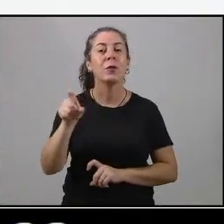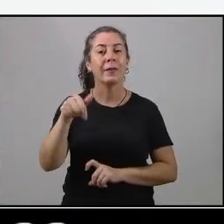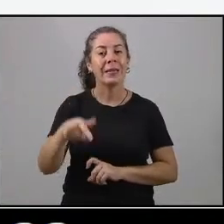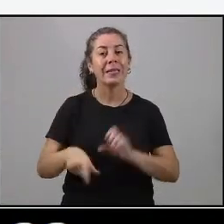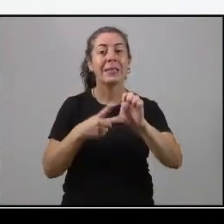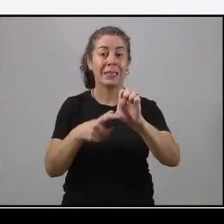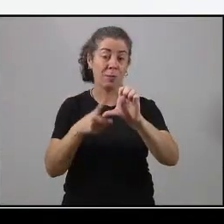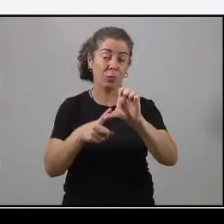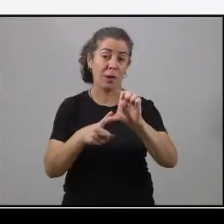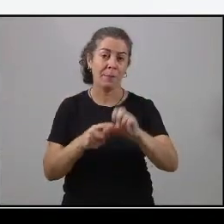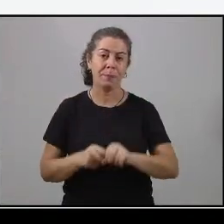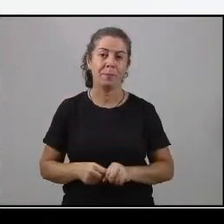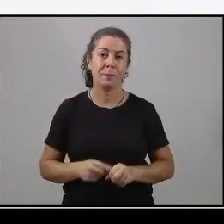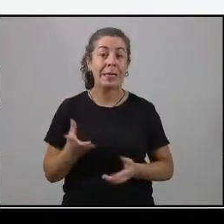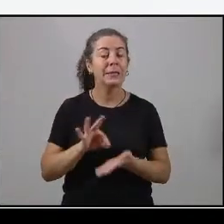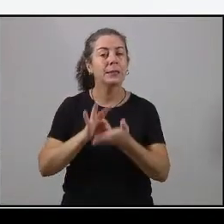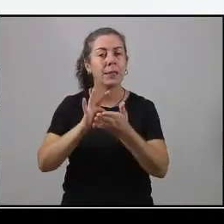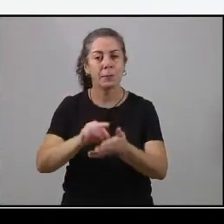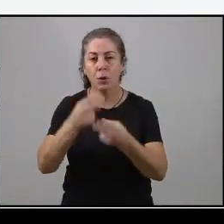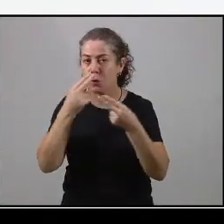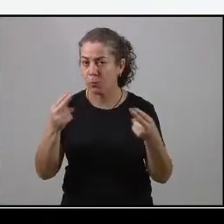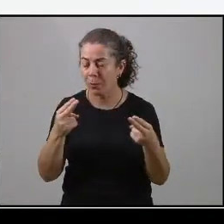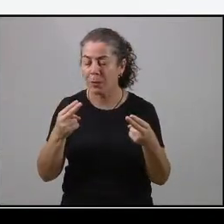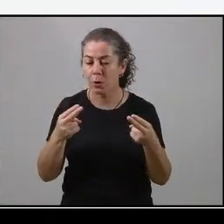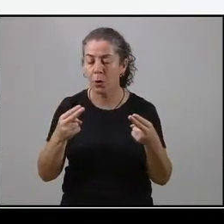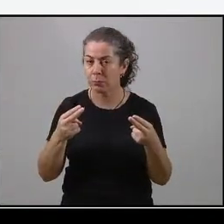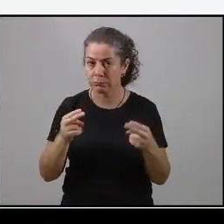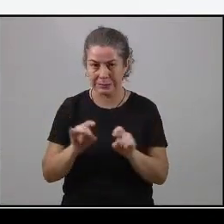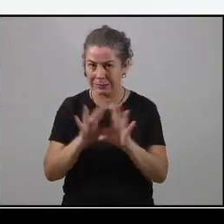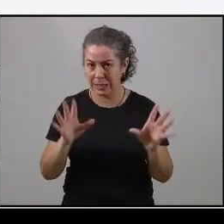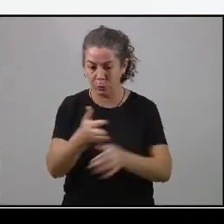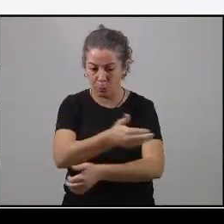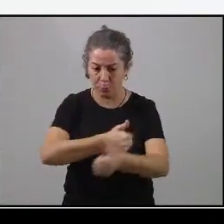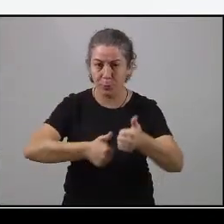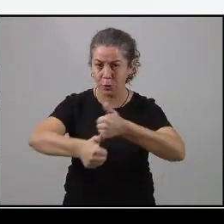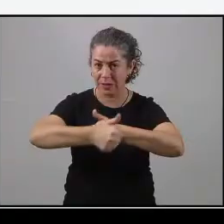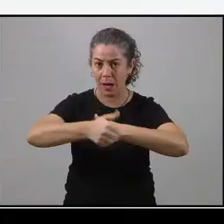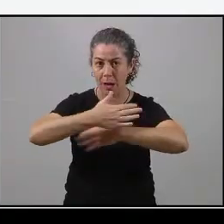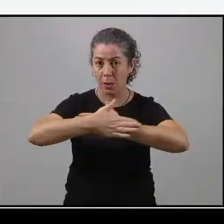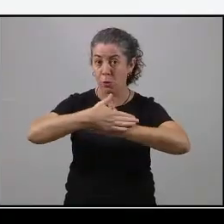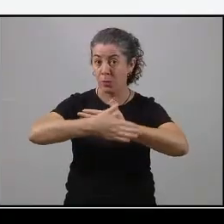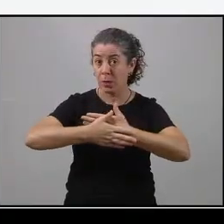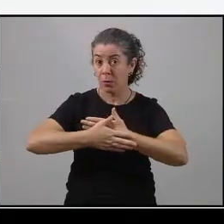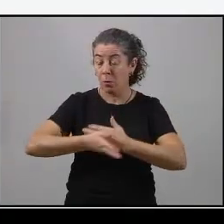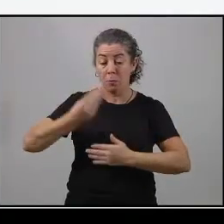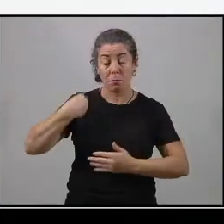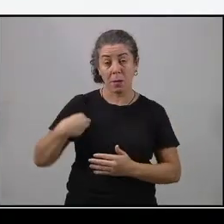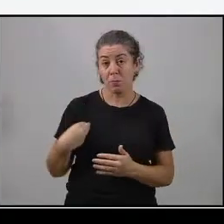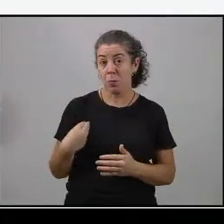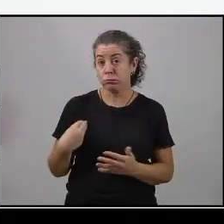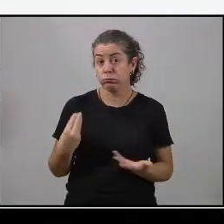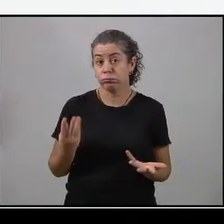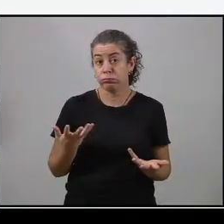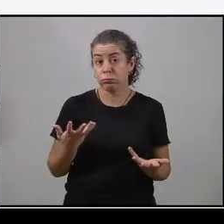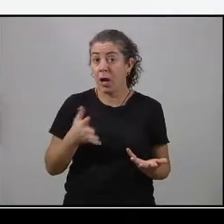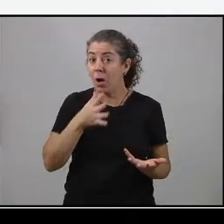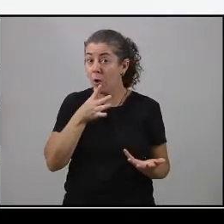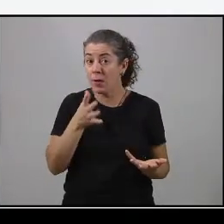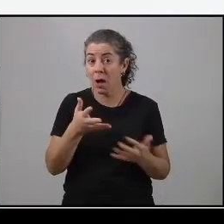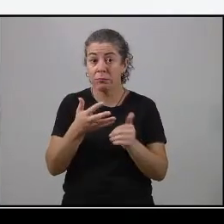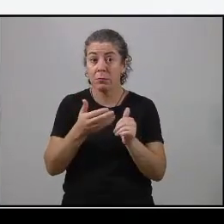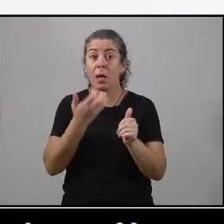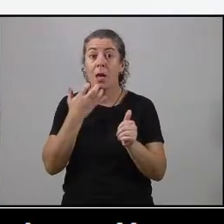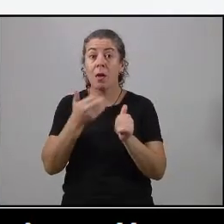supuesto que los servicios públicos son una prioridad para nuestro Gobierno y esto es un ejemplo de ello, y abiertos a retomar